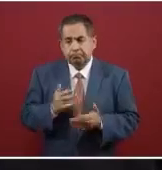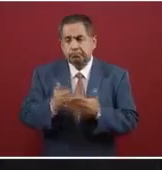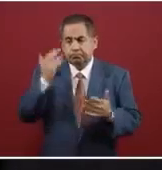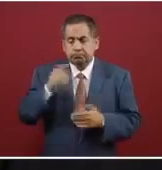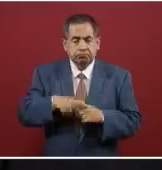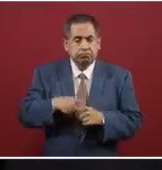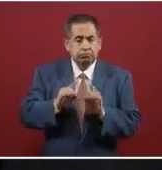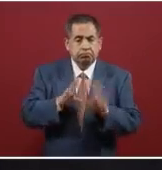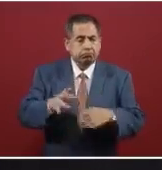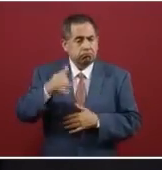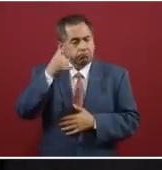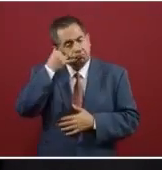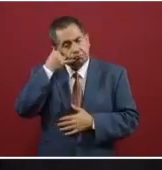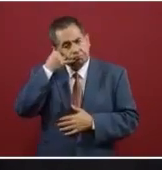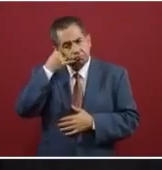había hasta teléfono